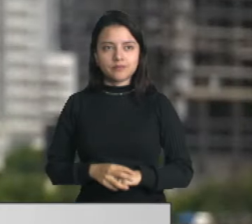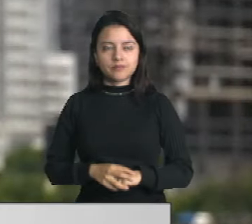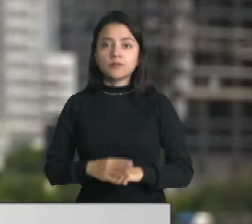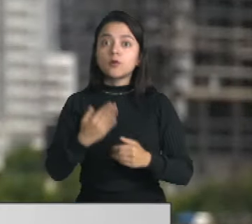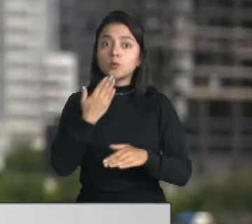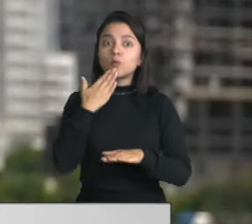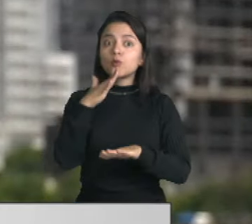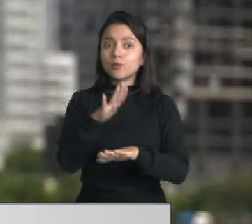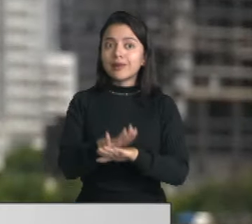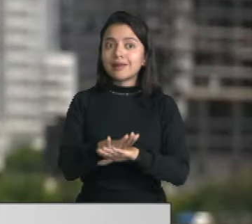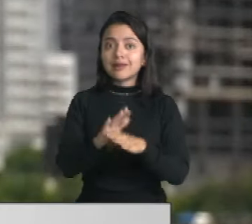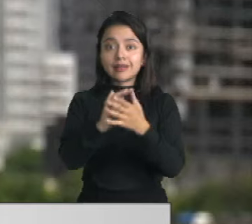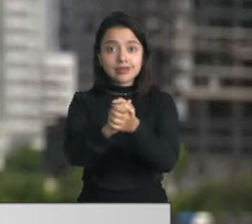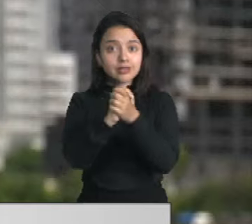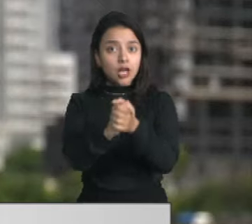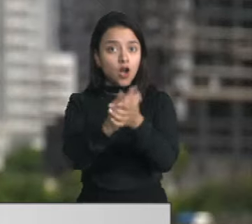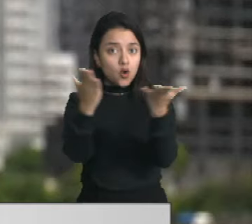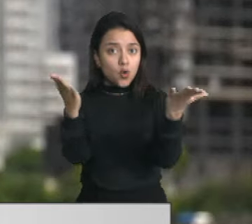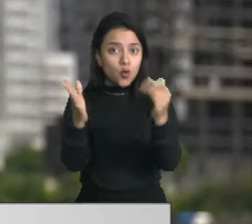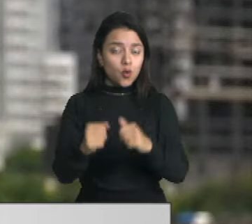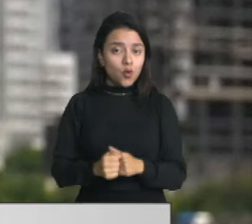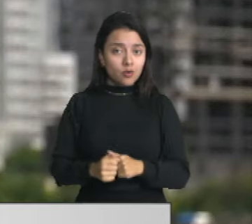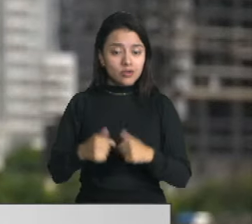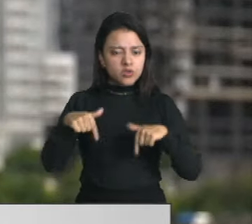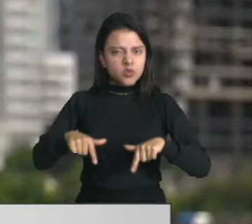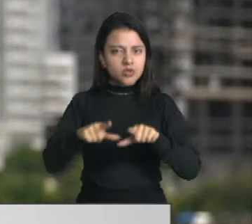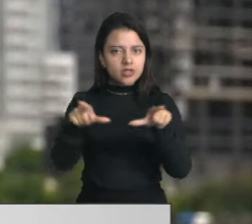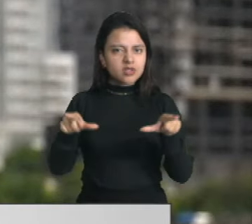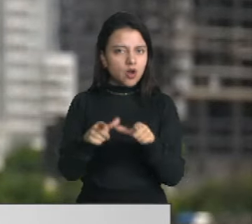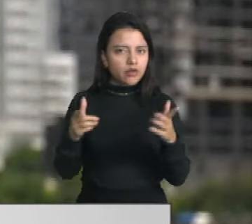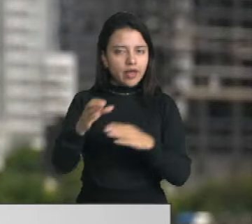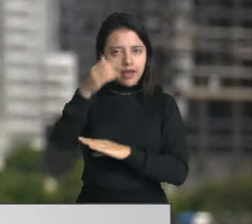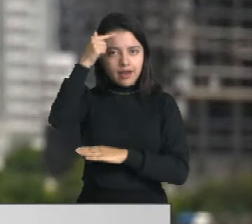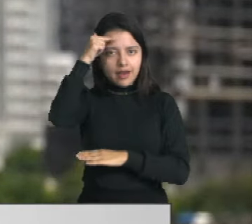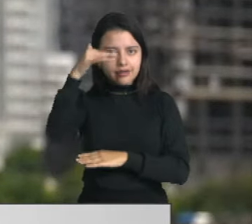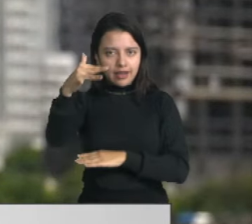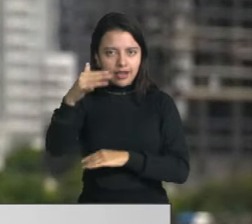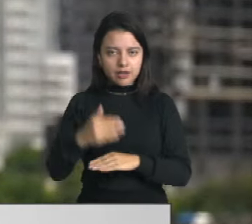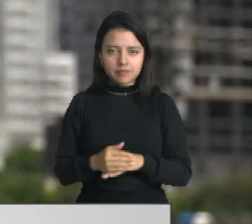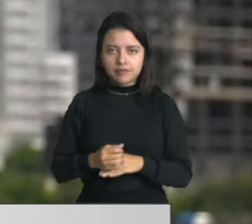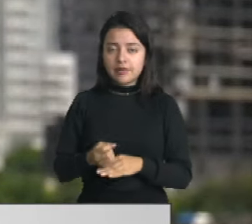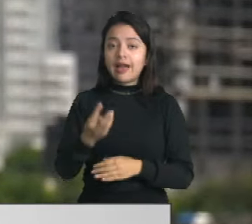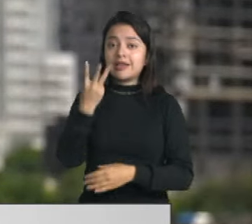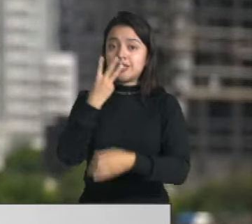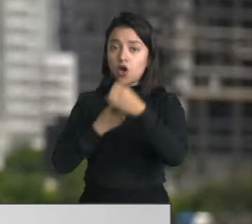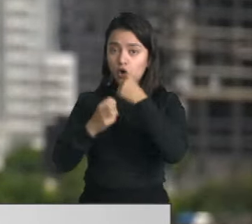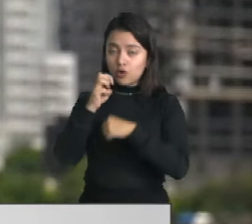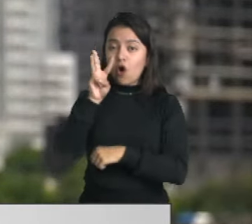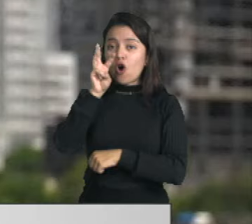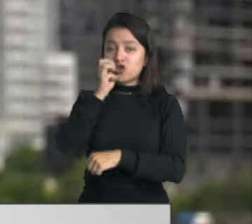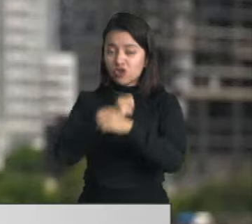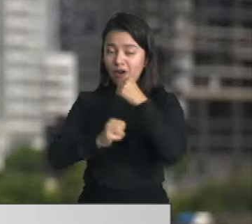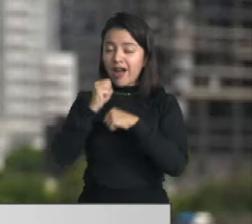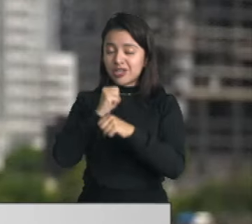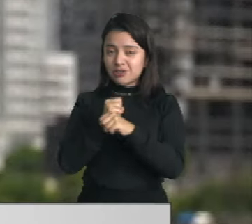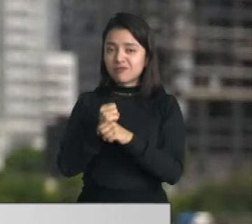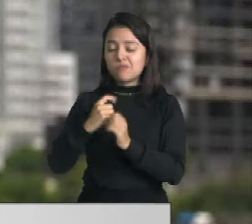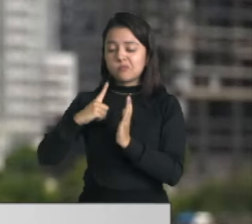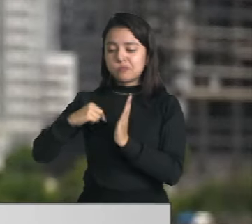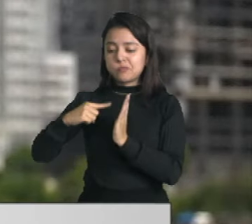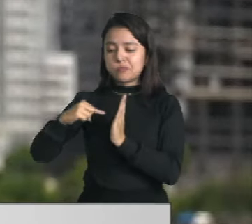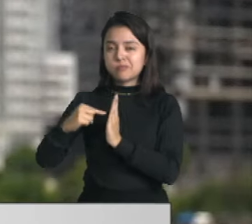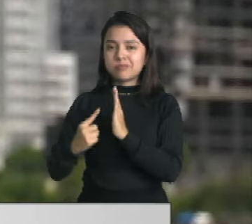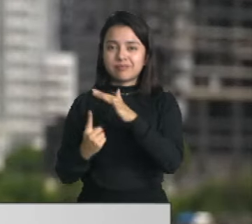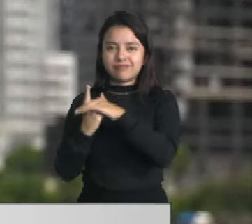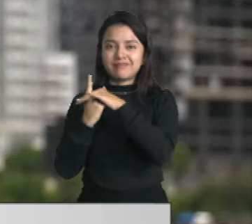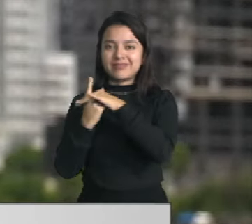Muy buenas tardes, saludo cordial desde la ciudad de Cartagena, donde precisamente hace 8 años se firmaba el acuerdo de paz entre el